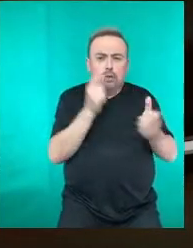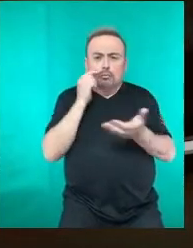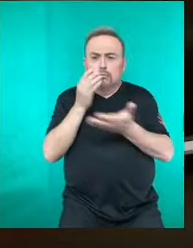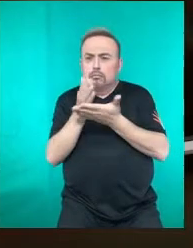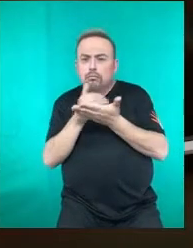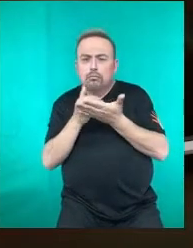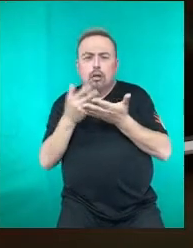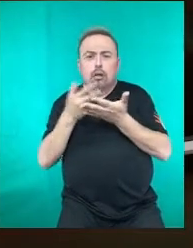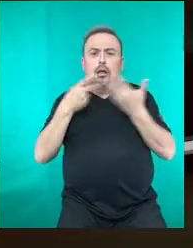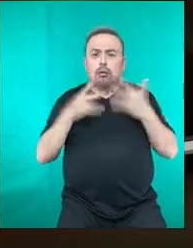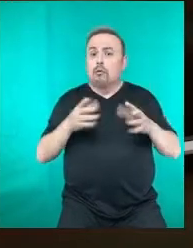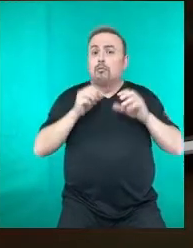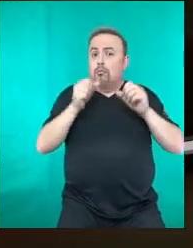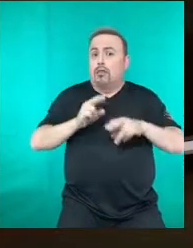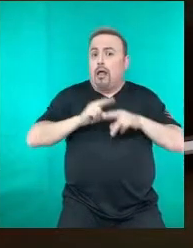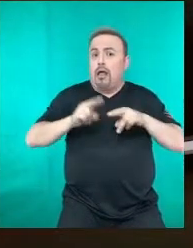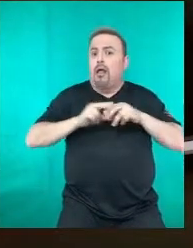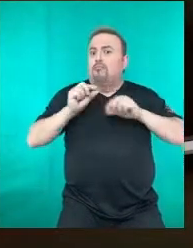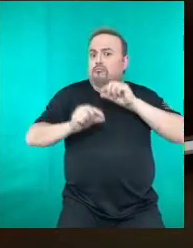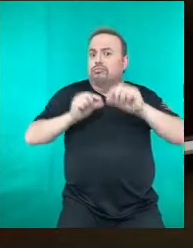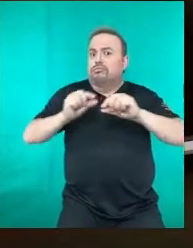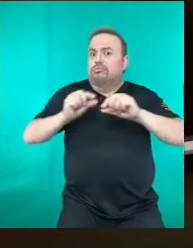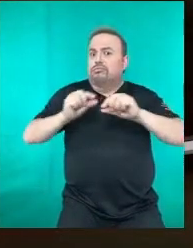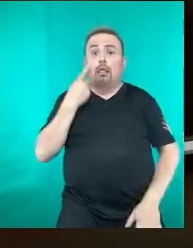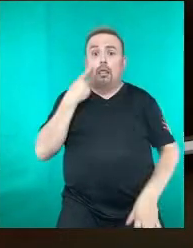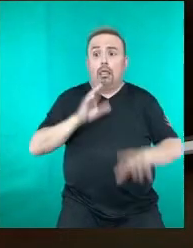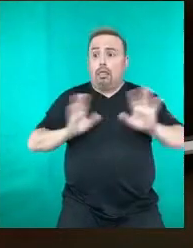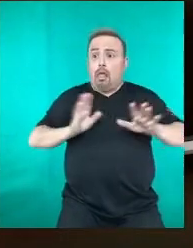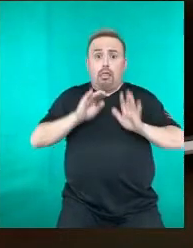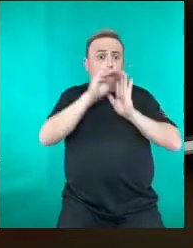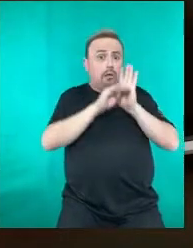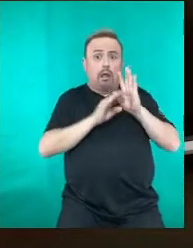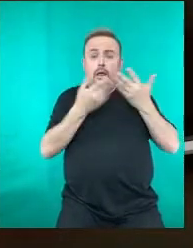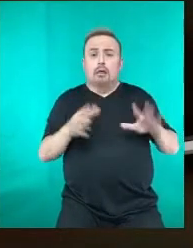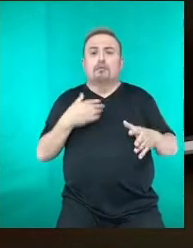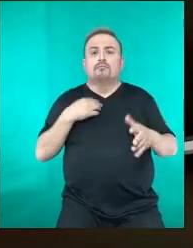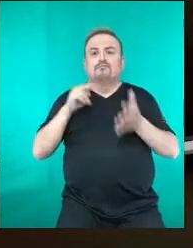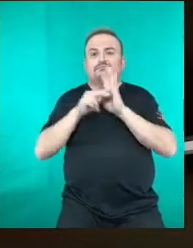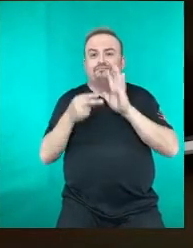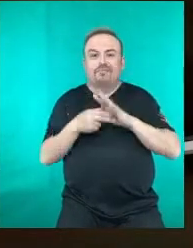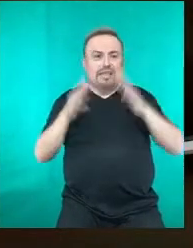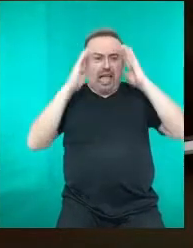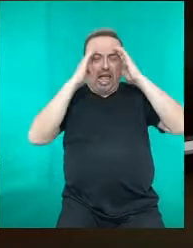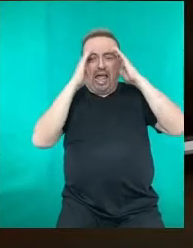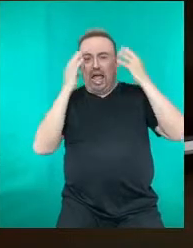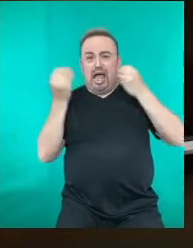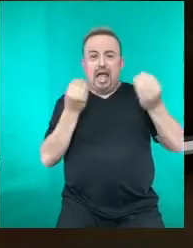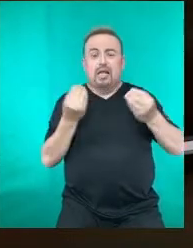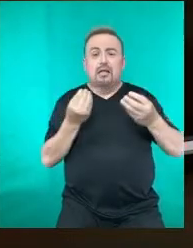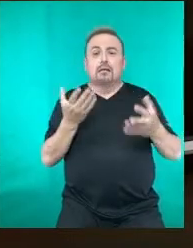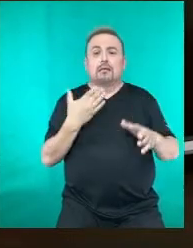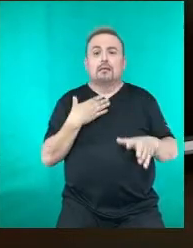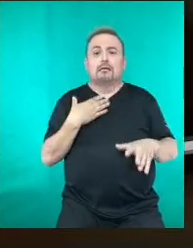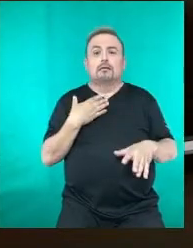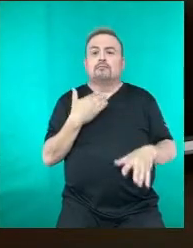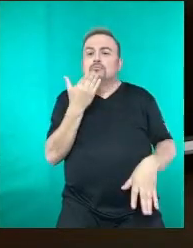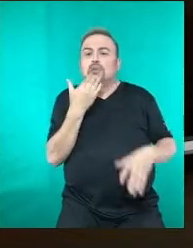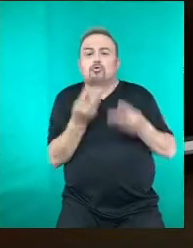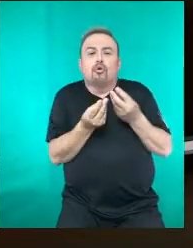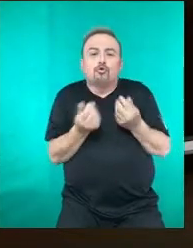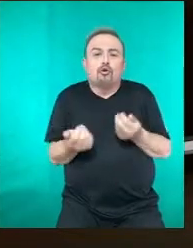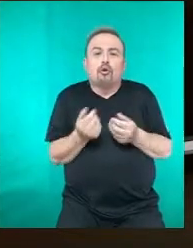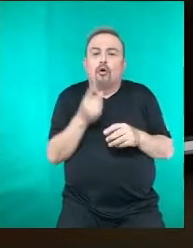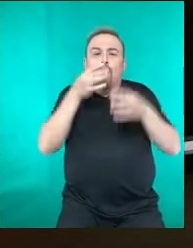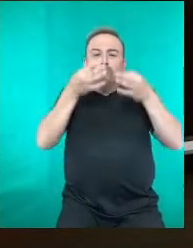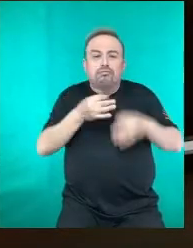puede hacer esto incluso gradualmente. Pero cuando no, terminamos con problemas con parches, ¿no es cierto?, con soluciones que no son